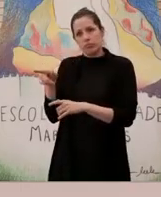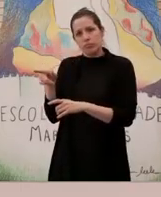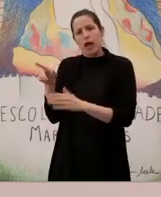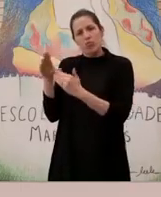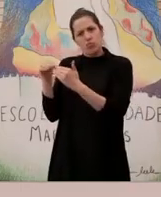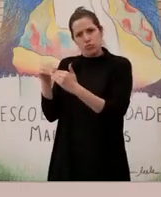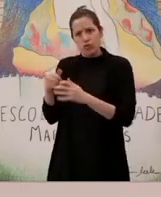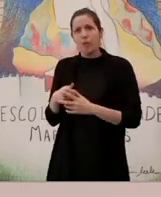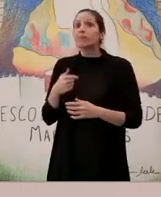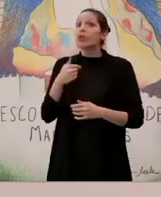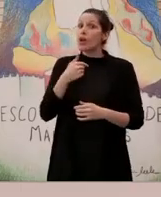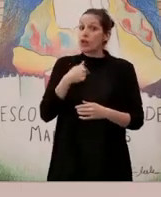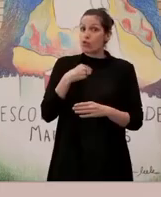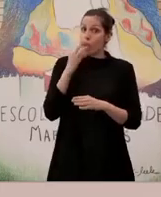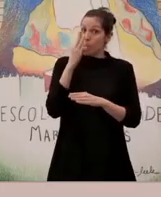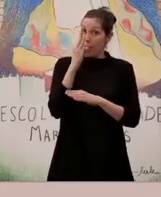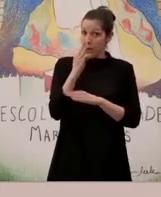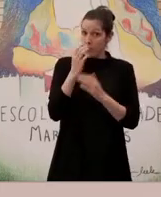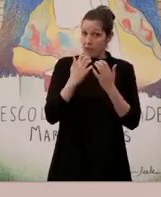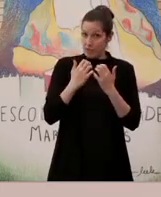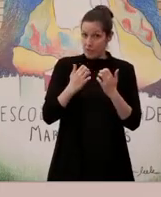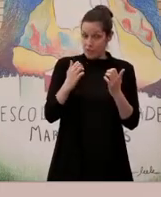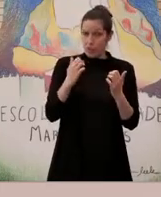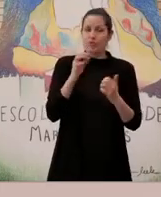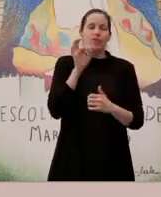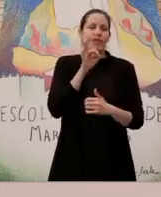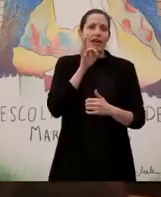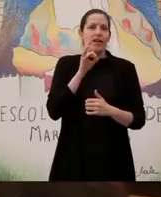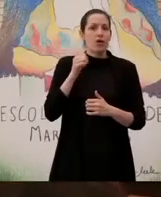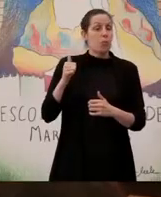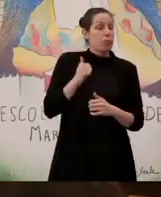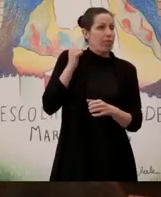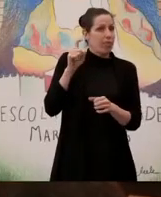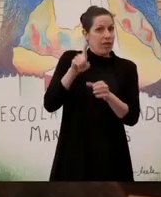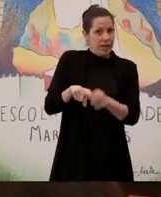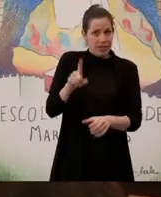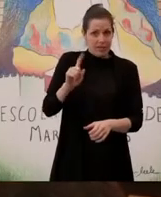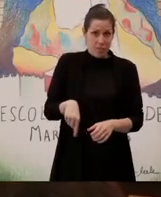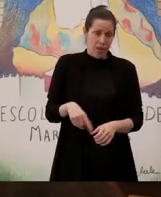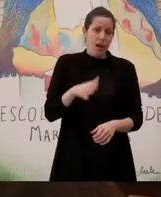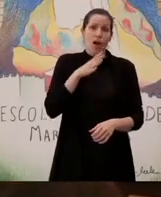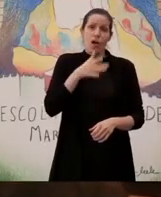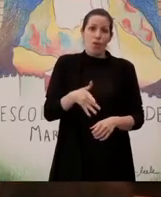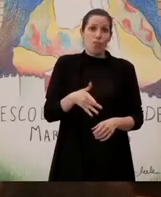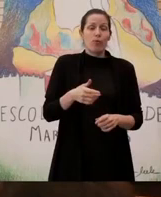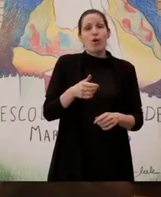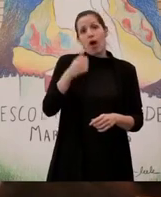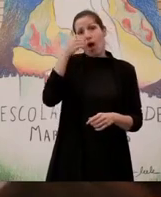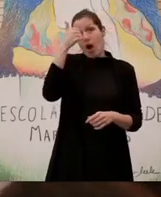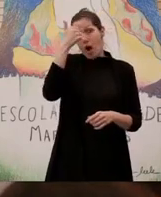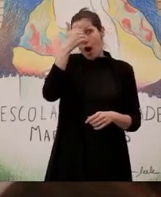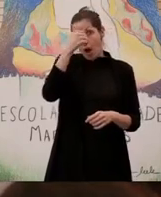dicen también por casualidades porque Ha oído pero diminutivo anterior amigo estuve